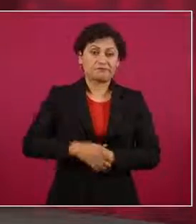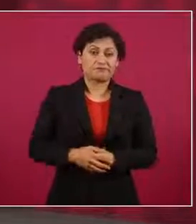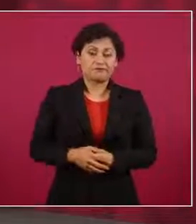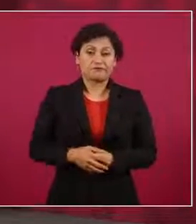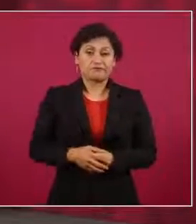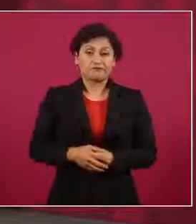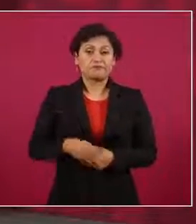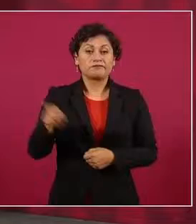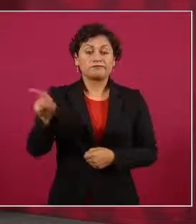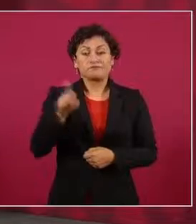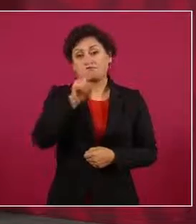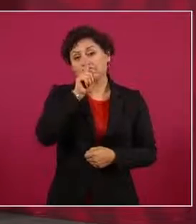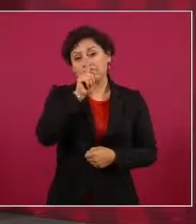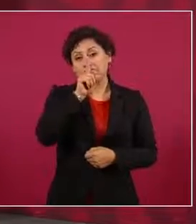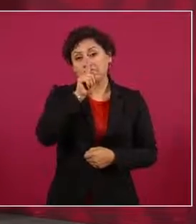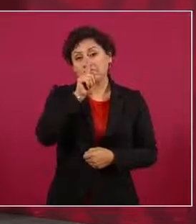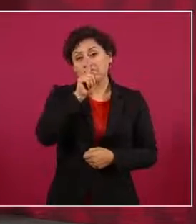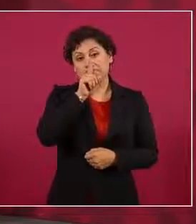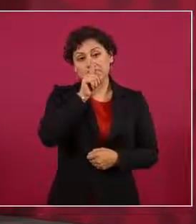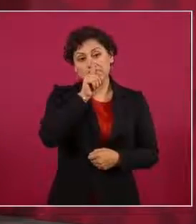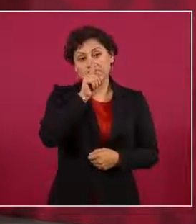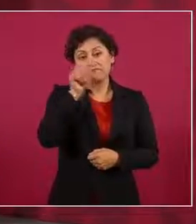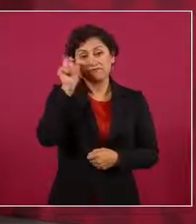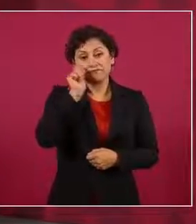Siempre guardan silencio,